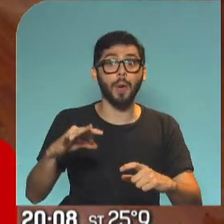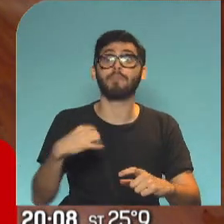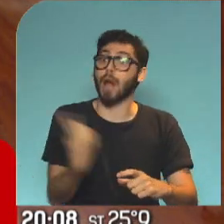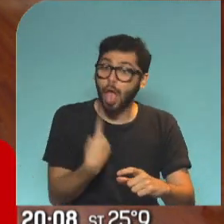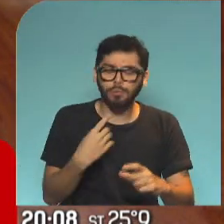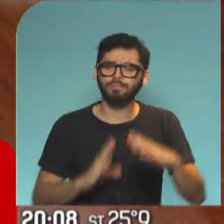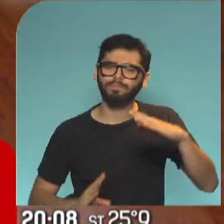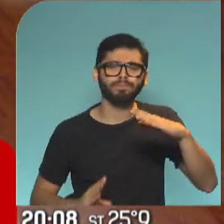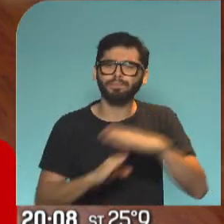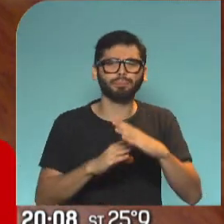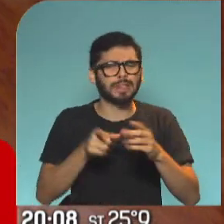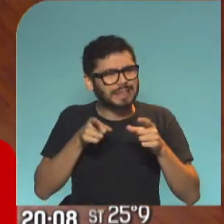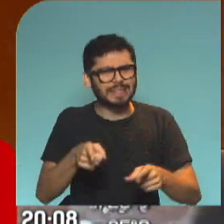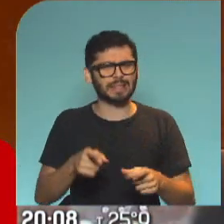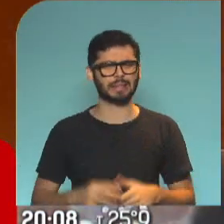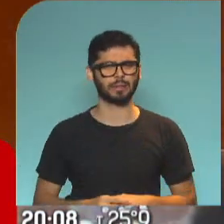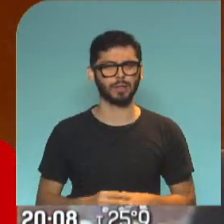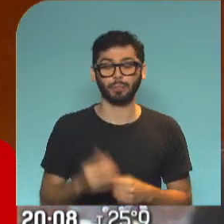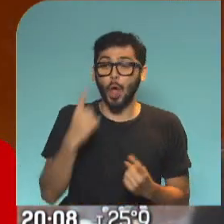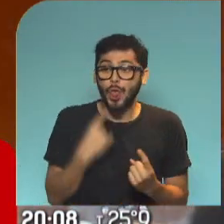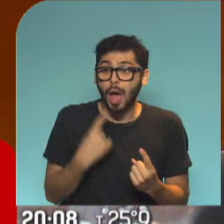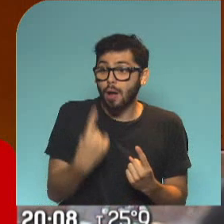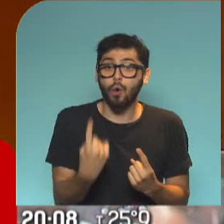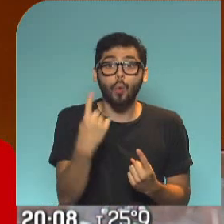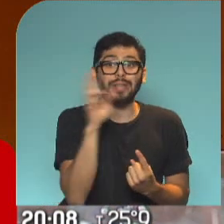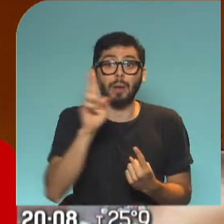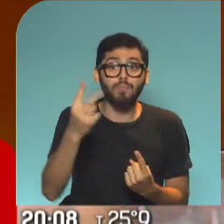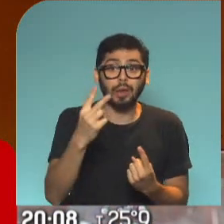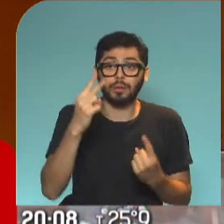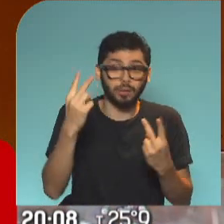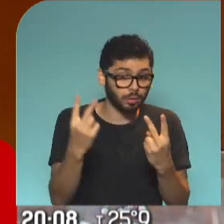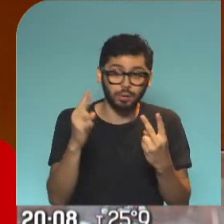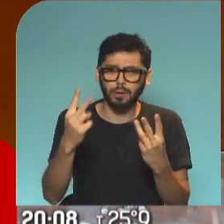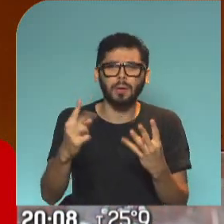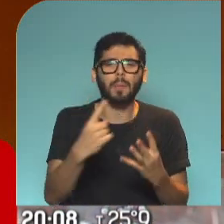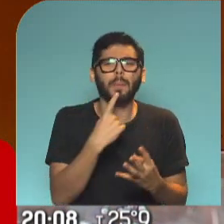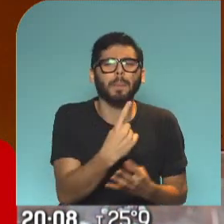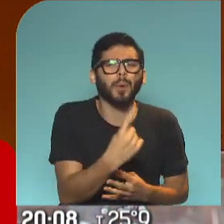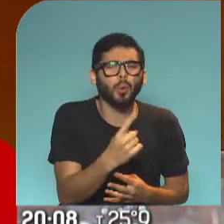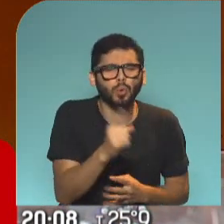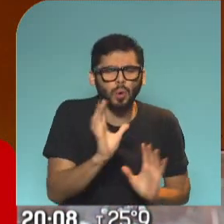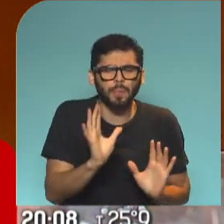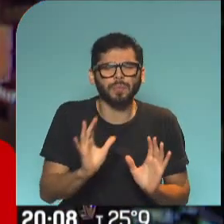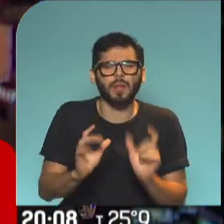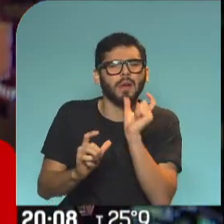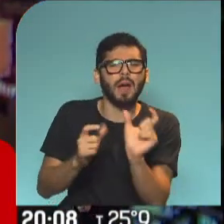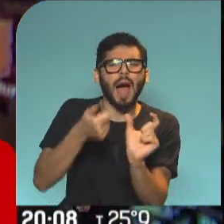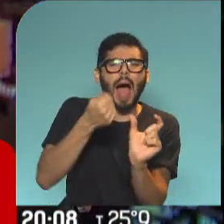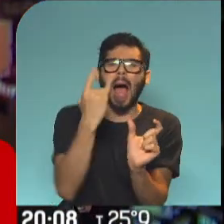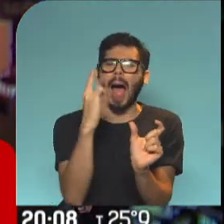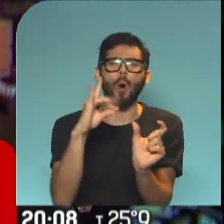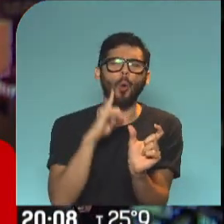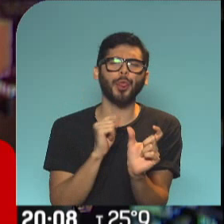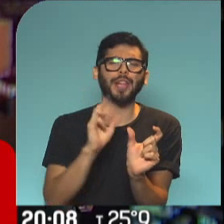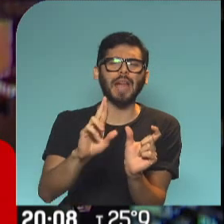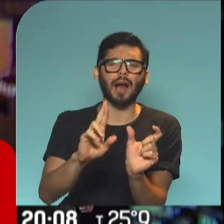nosotros porque cada día que pasa matar a una chica más que significa auditar a los tribunales que tienen causa